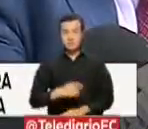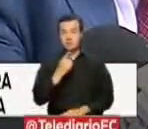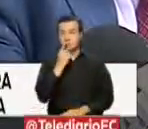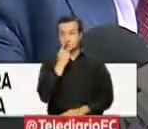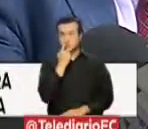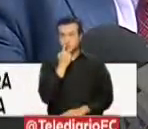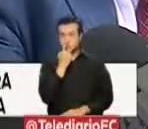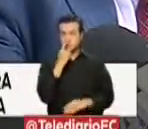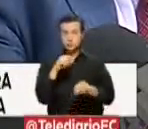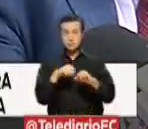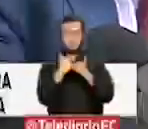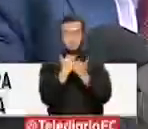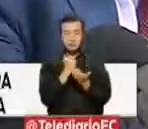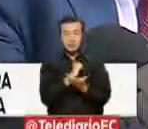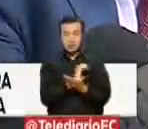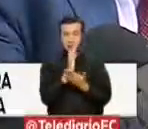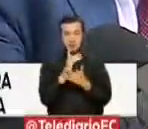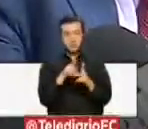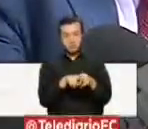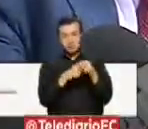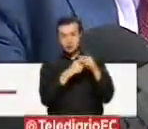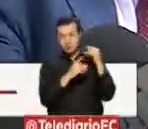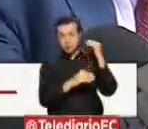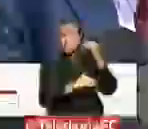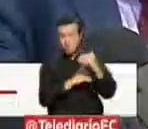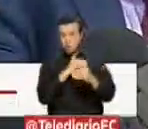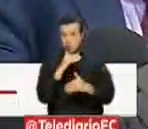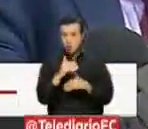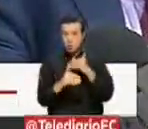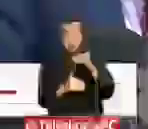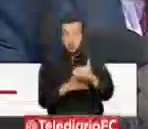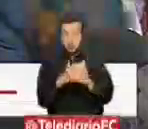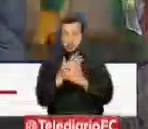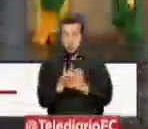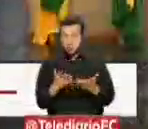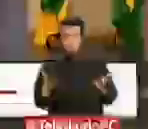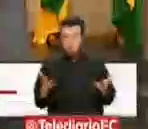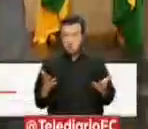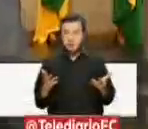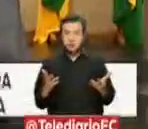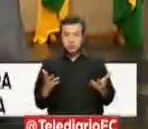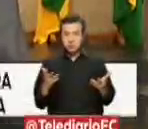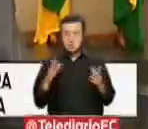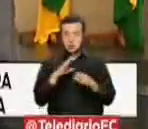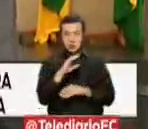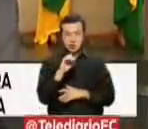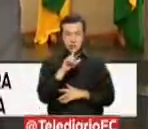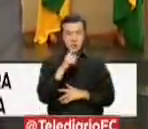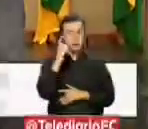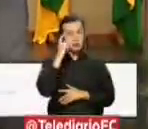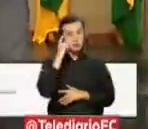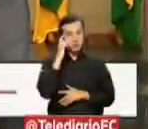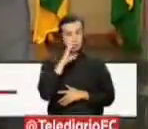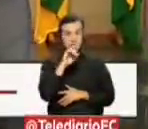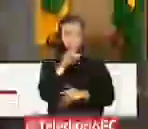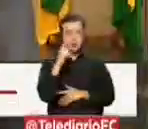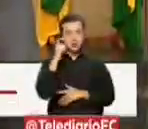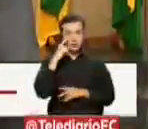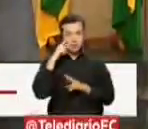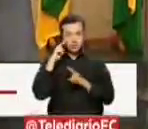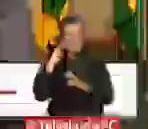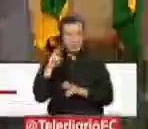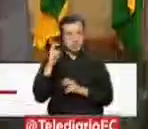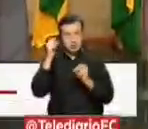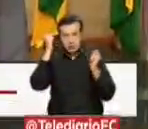es de que la Asamblea entre en este proceso y no lo diluyamos con hechos circunstanciales. Si esto llegase al CAL, que parece que va a llegar, tenemos que